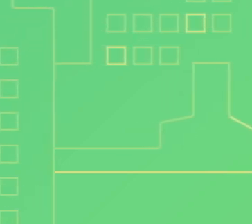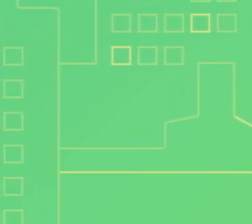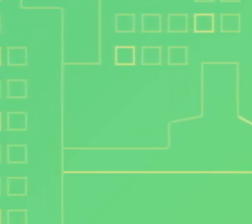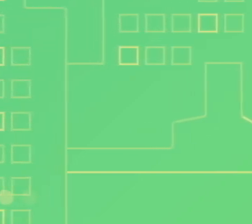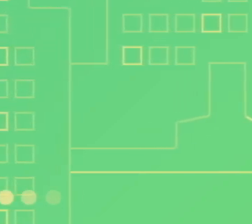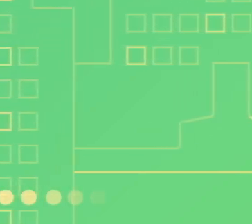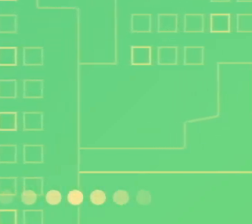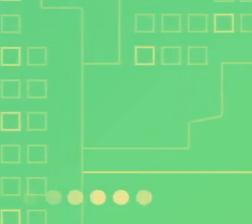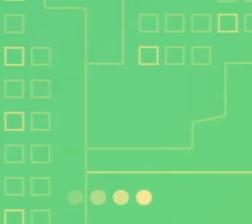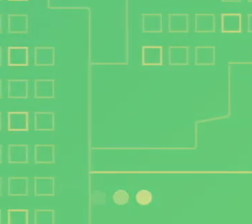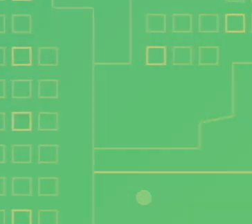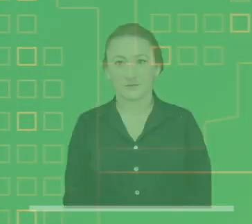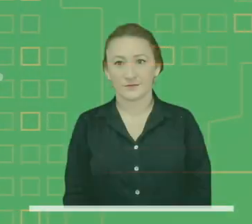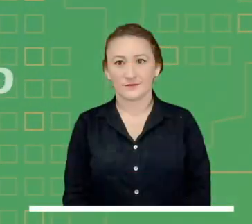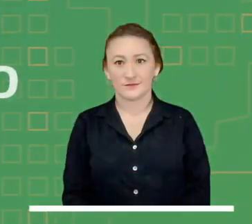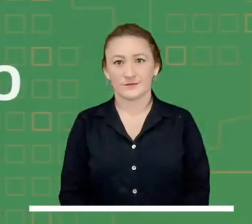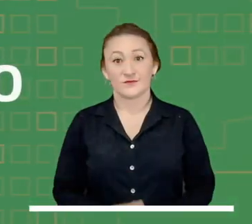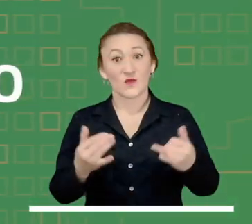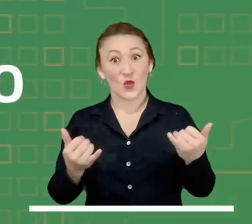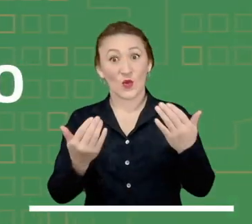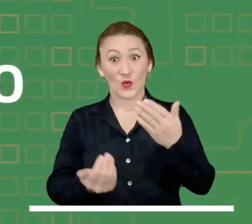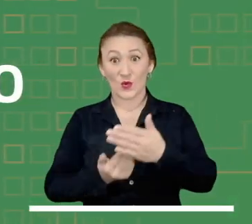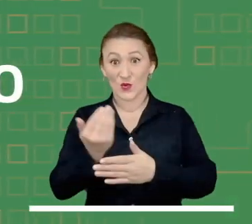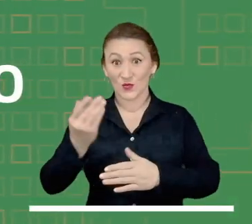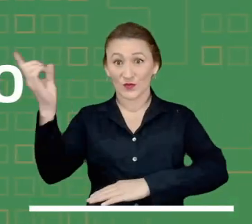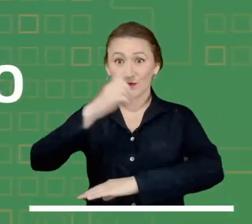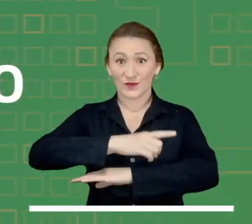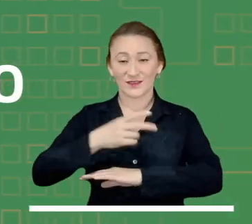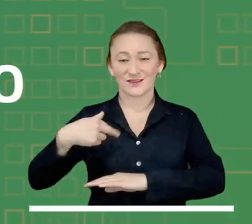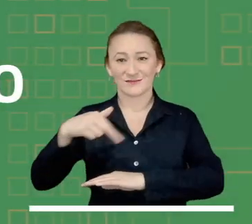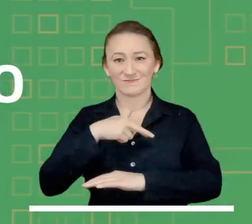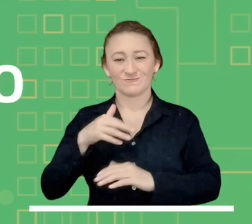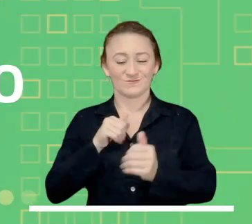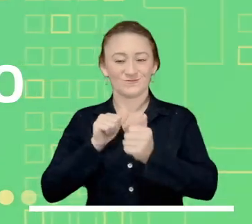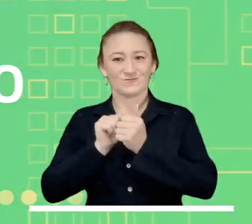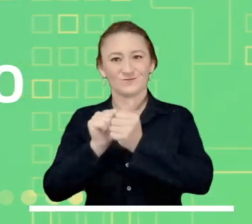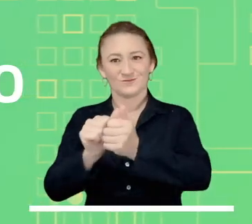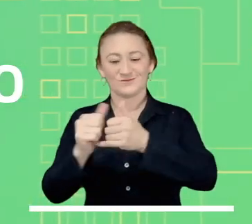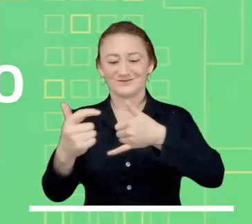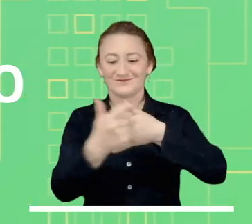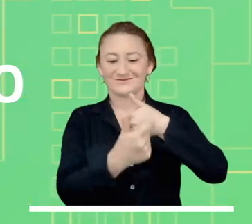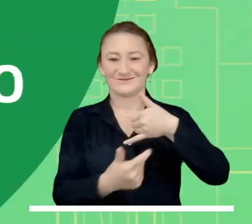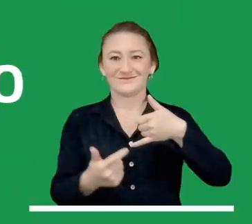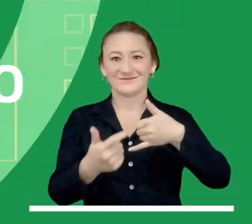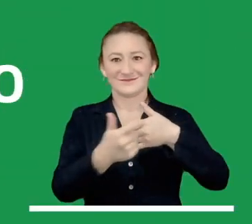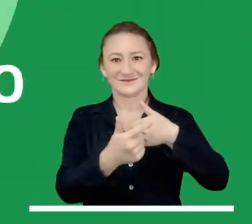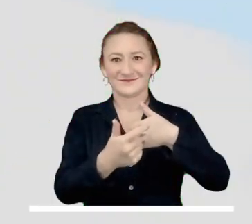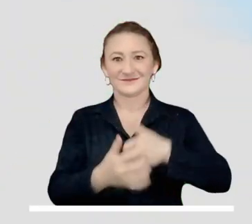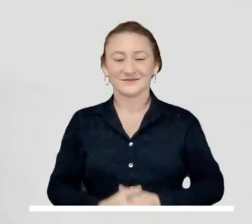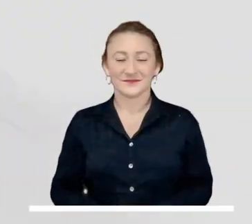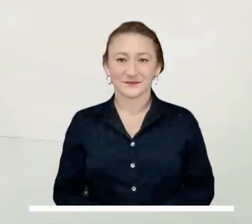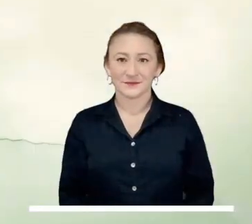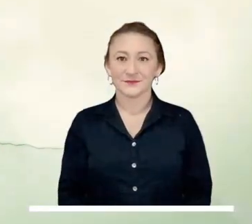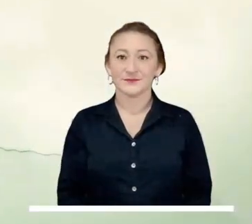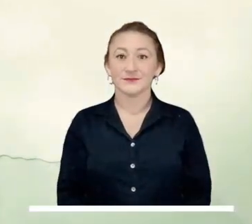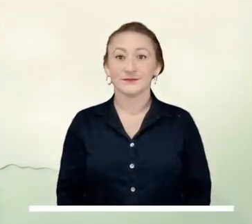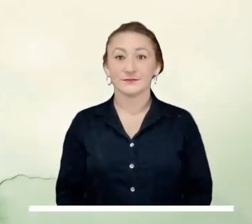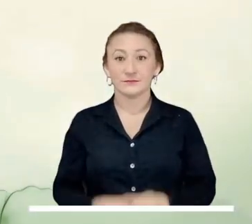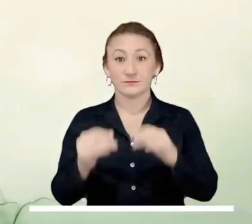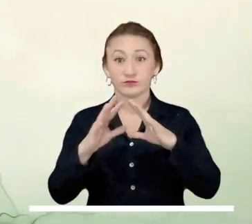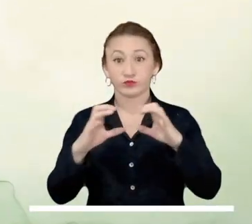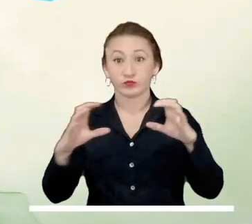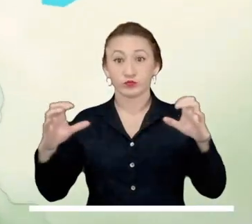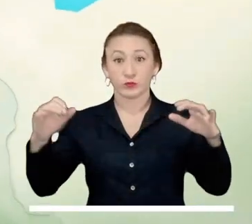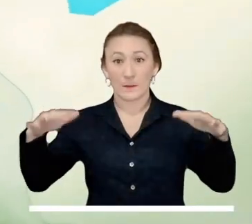Empieza un nuevo día y nosotros seguimos acompañándolos con nuestro habitual recorrido por cada una de las regiones del país.